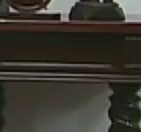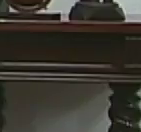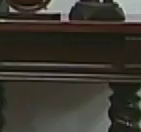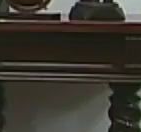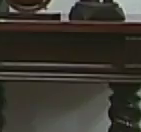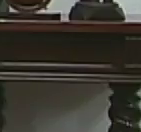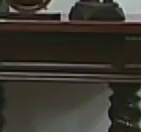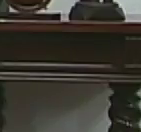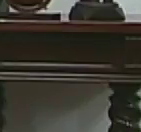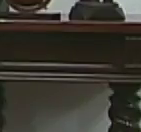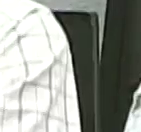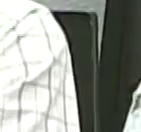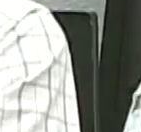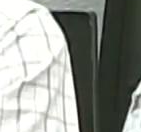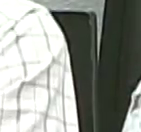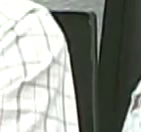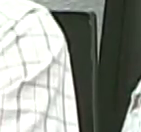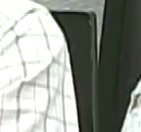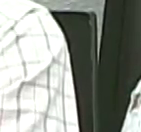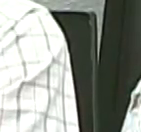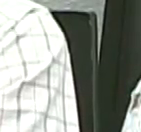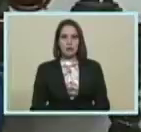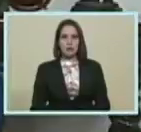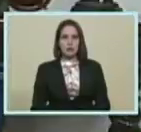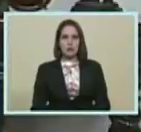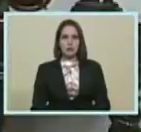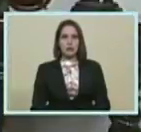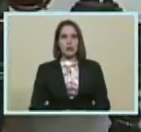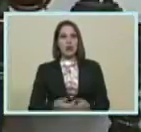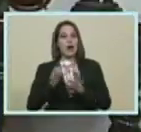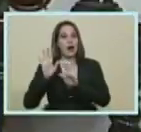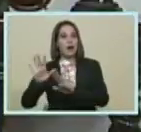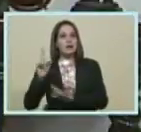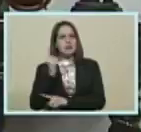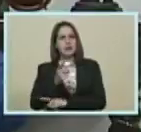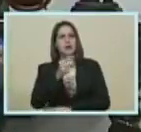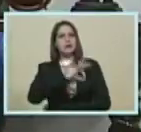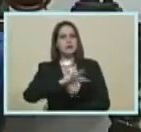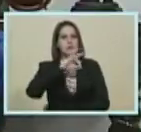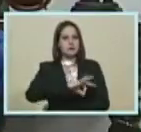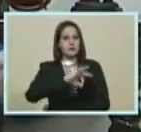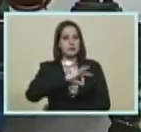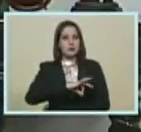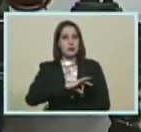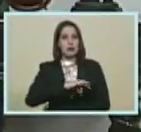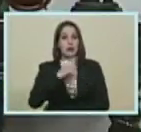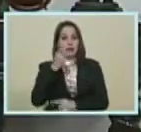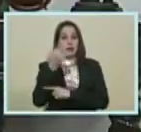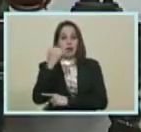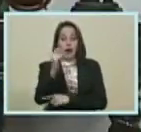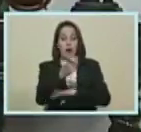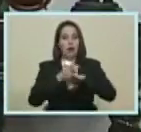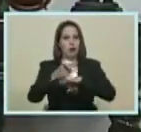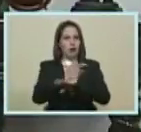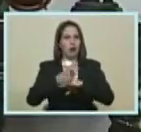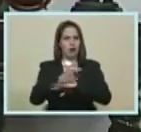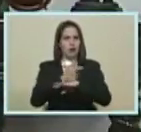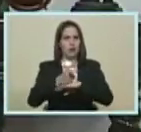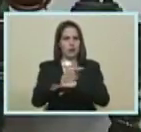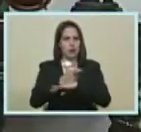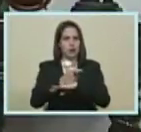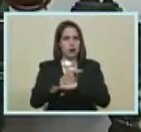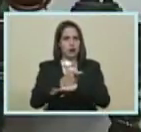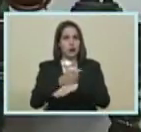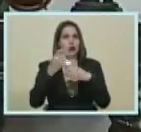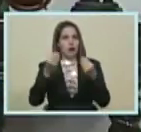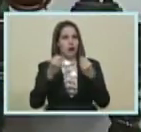Y después crezca Y después florezca Y después del fruto Así debe ser el socialismo Para eso tenemos Un gobierno revolucionario Por eso